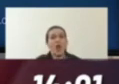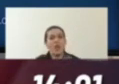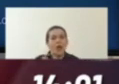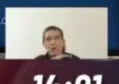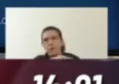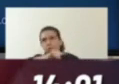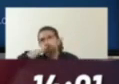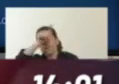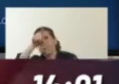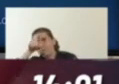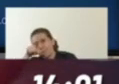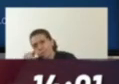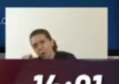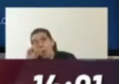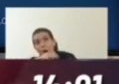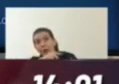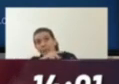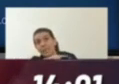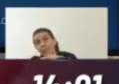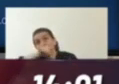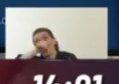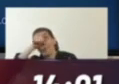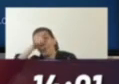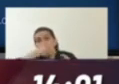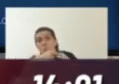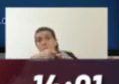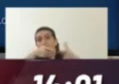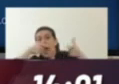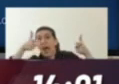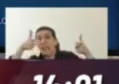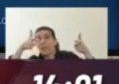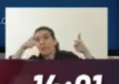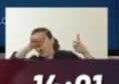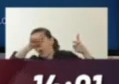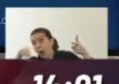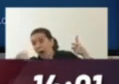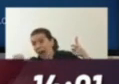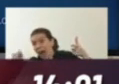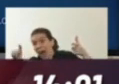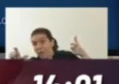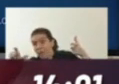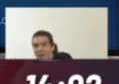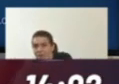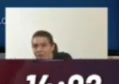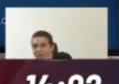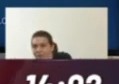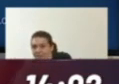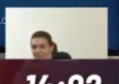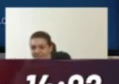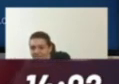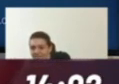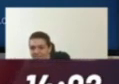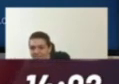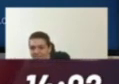uno ve una clara baja y una curva que tiende a estabilizarse con una tasa del 1,8